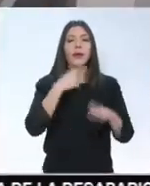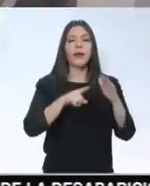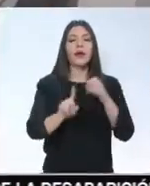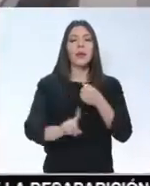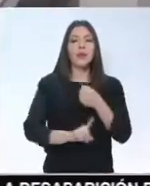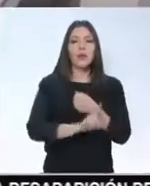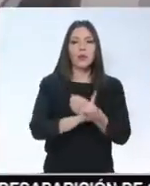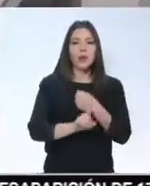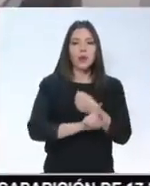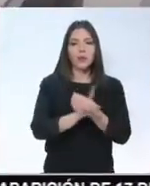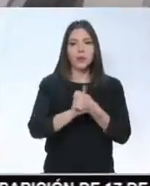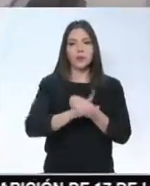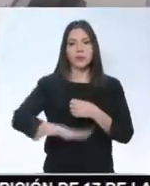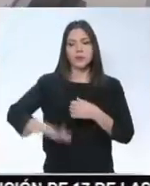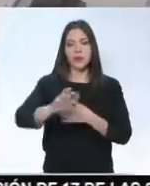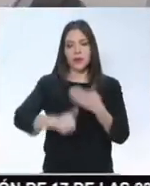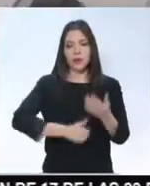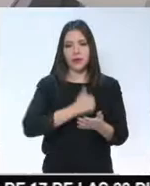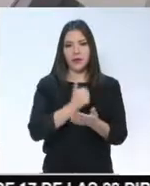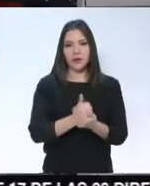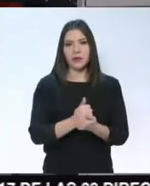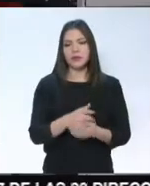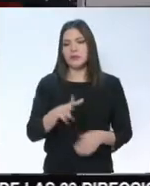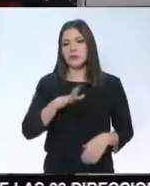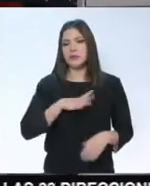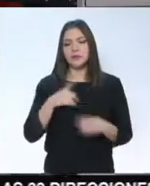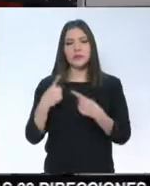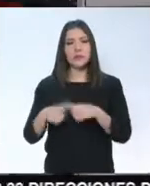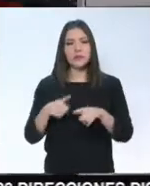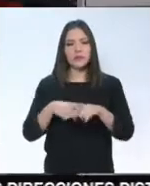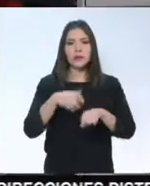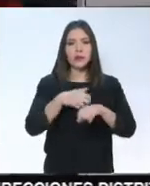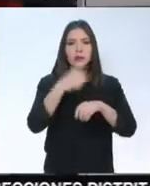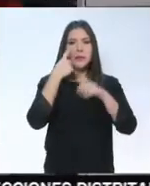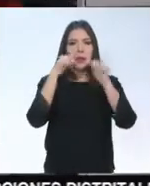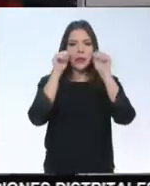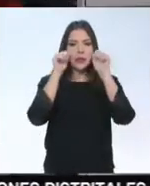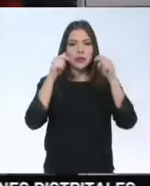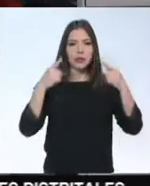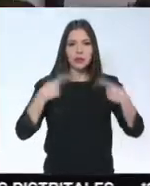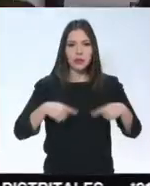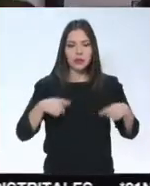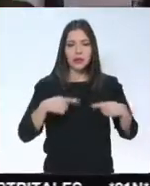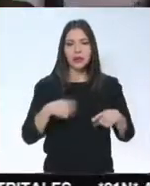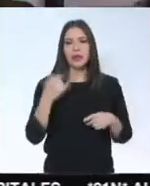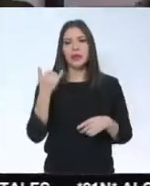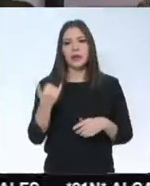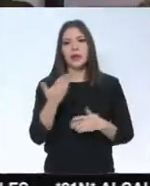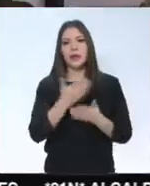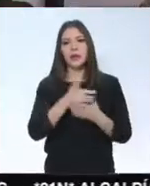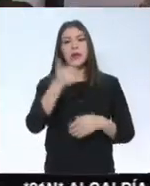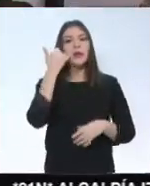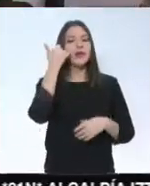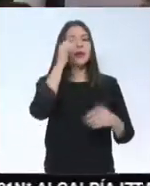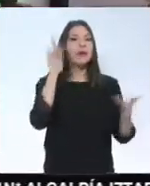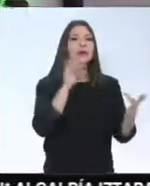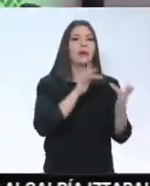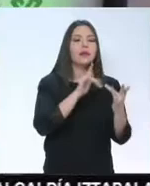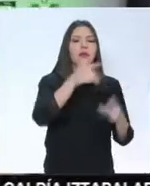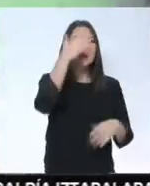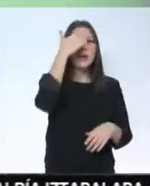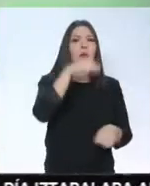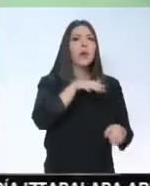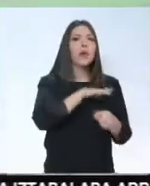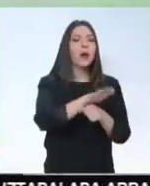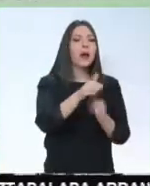de infraestructura urbana. En general son números de atención ciudadana. Ya puede ser que llames para saber qué